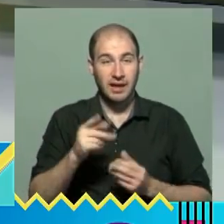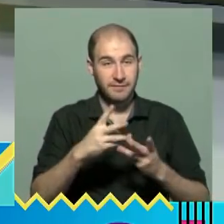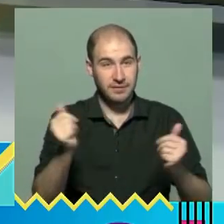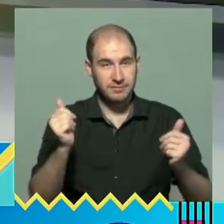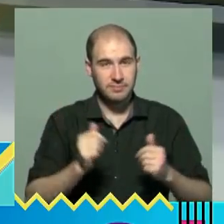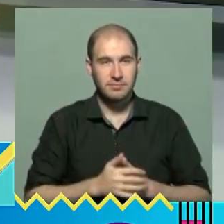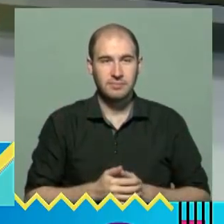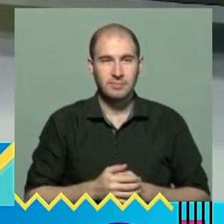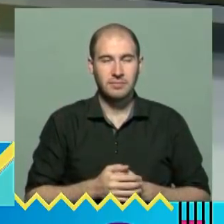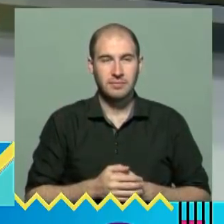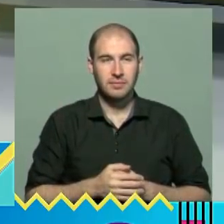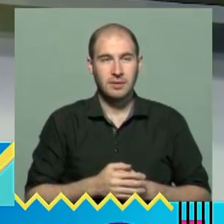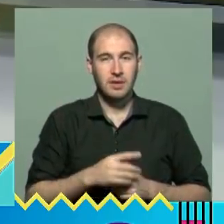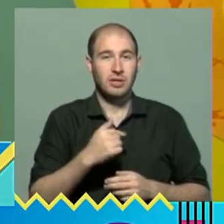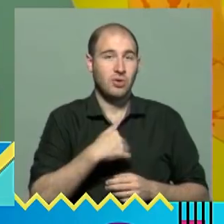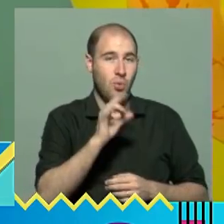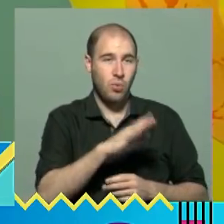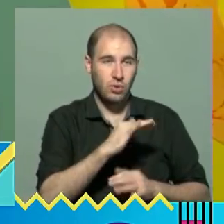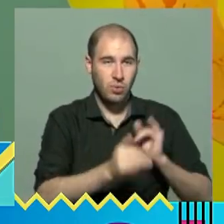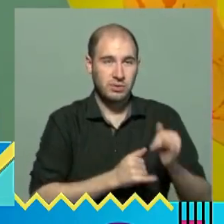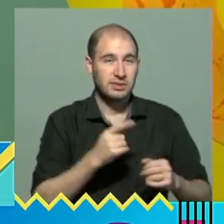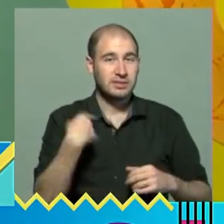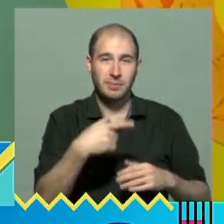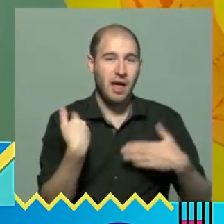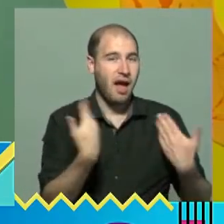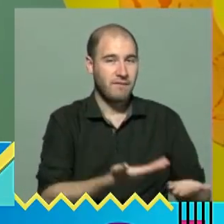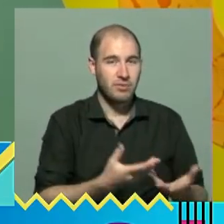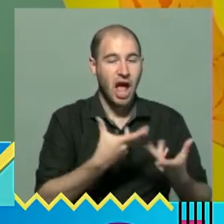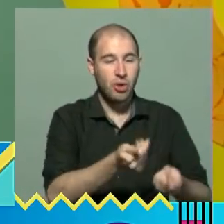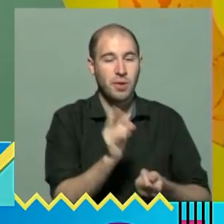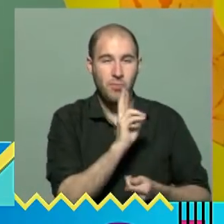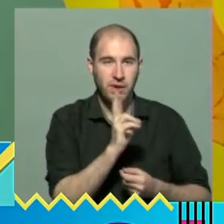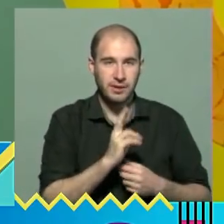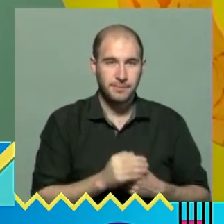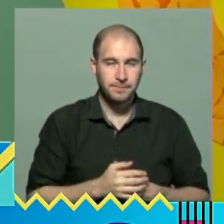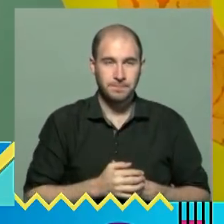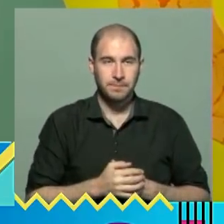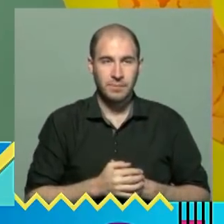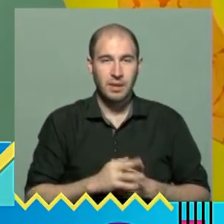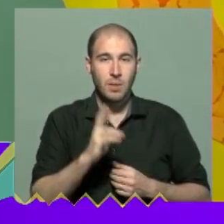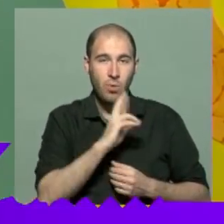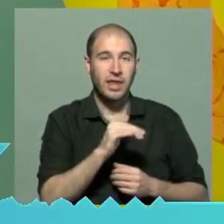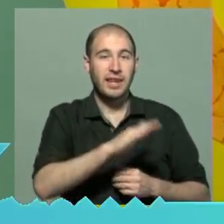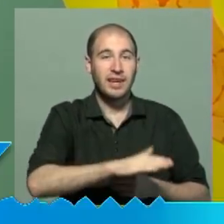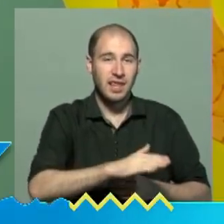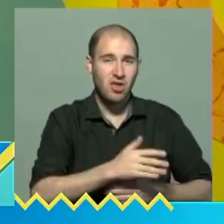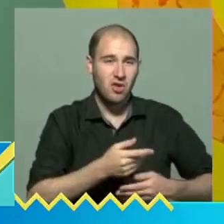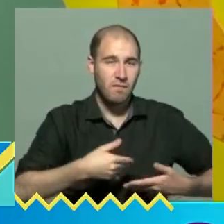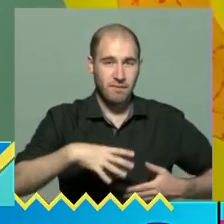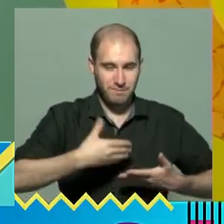cerrar, ya nos vamos. Bien, no, yo simplemente siempre voy a estar a favor de ayudar a la mujer y al niño por